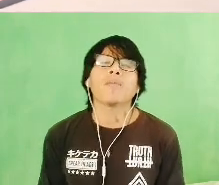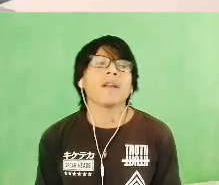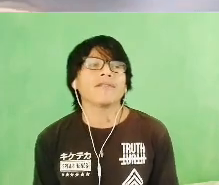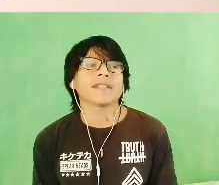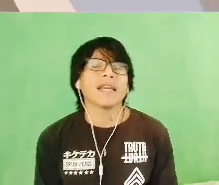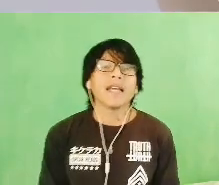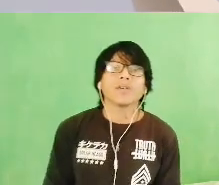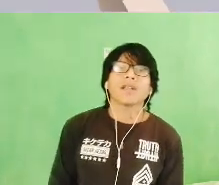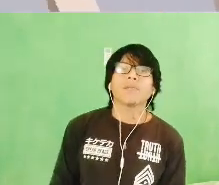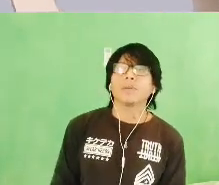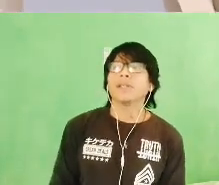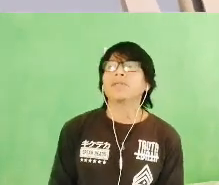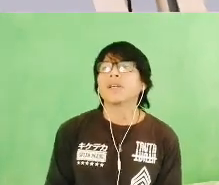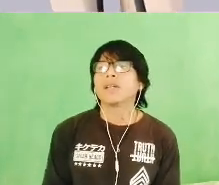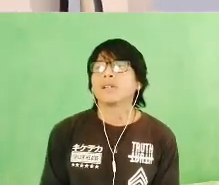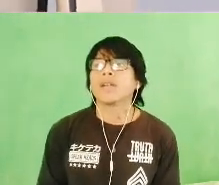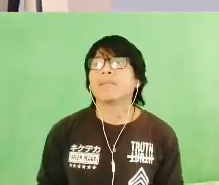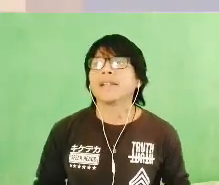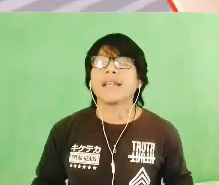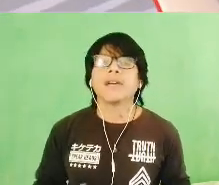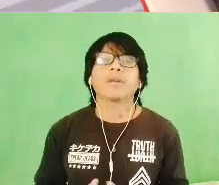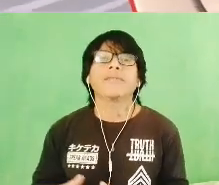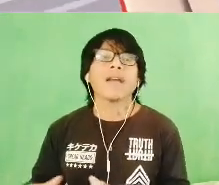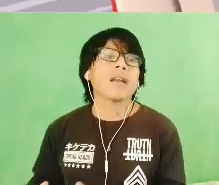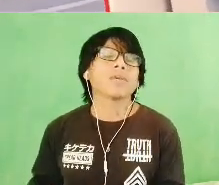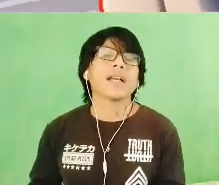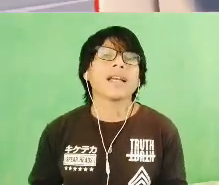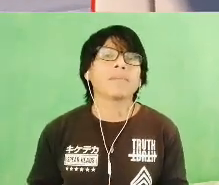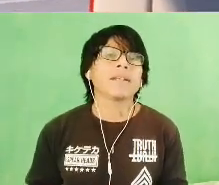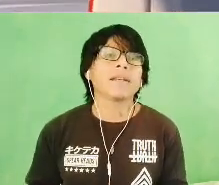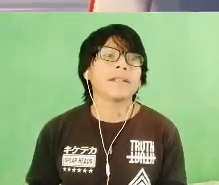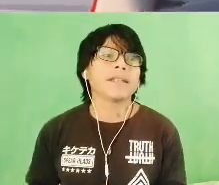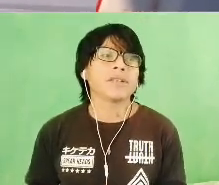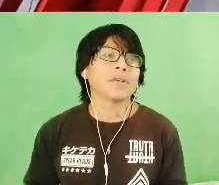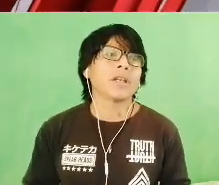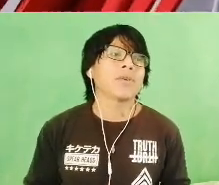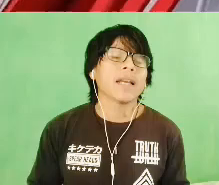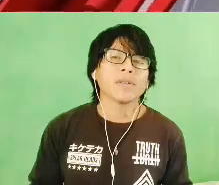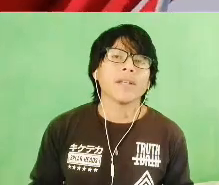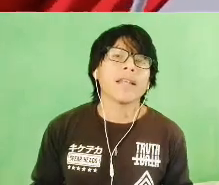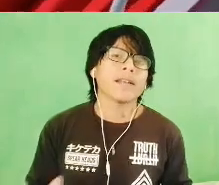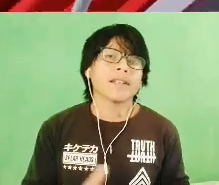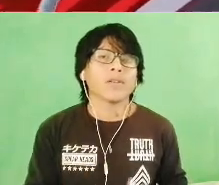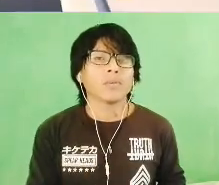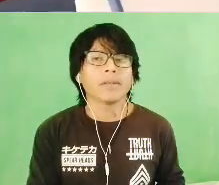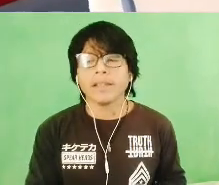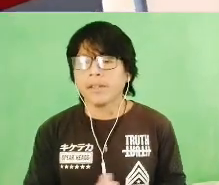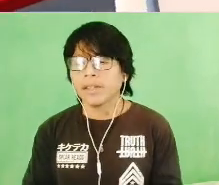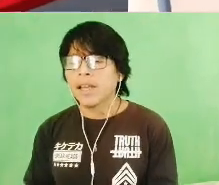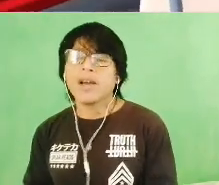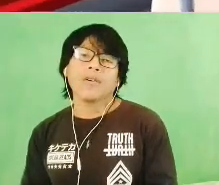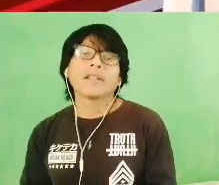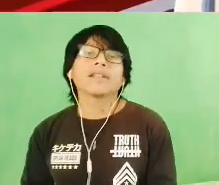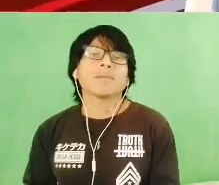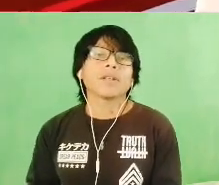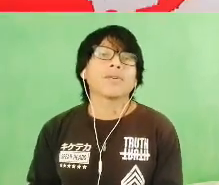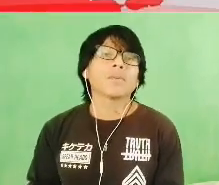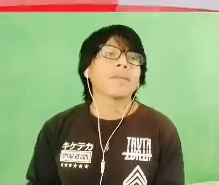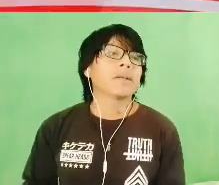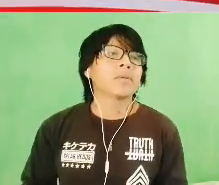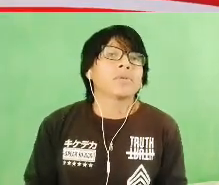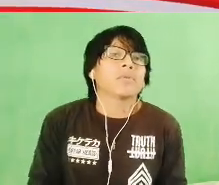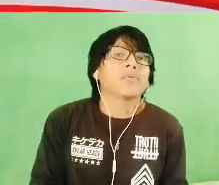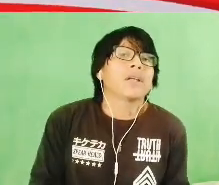esa idea, como la fiscalía no se ha movido y solamente la UIF armó una carpeta de investigación y no han hecho nada desde 2022. Ahorita estamos